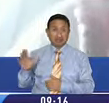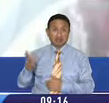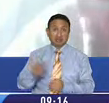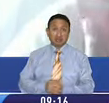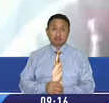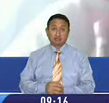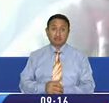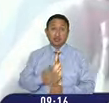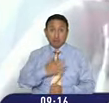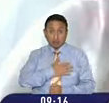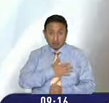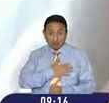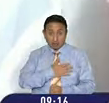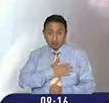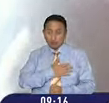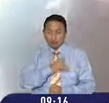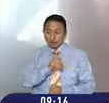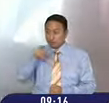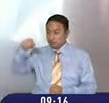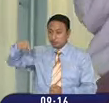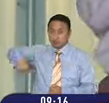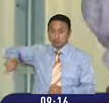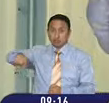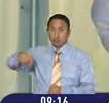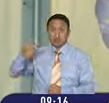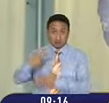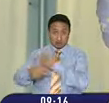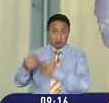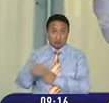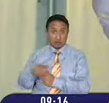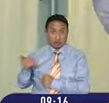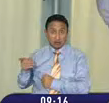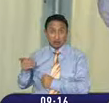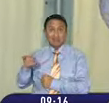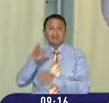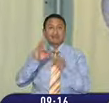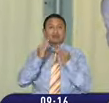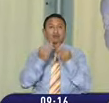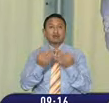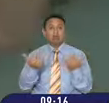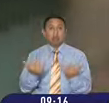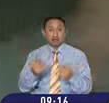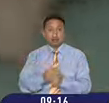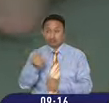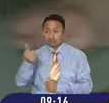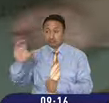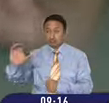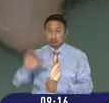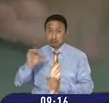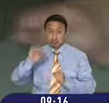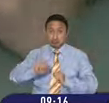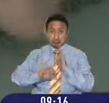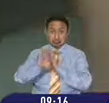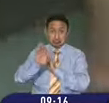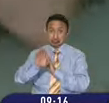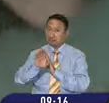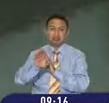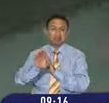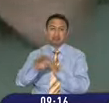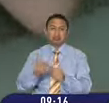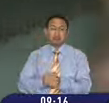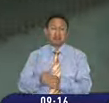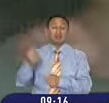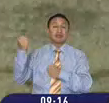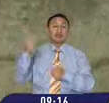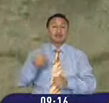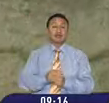Yo no la pido para mí, yo la pido para mí. Muchas de estas familias no tienen los recursos para salir adelante. La